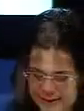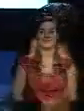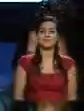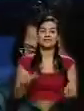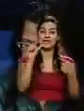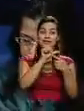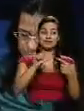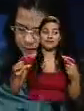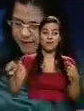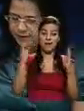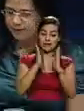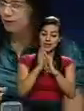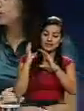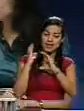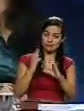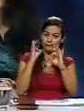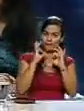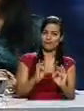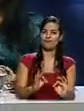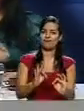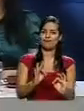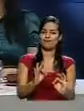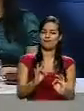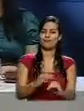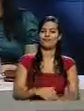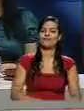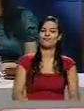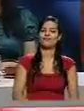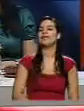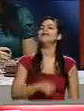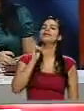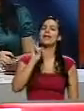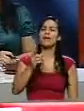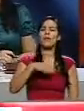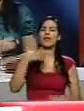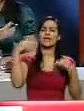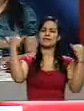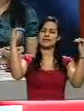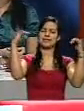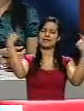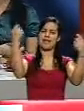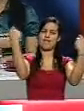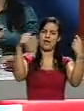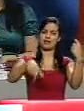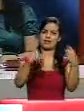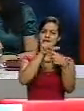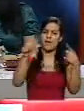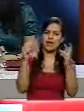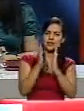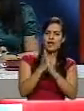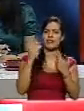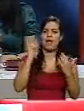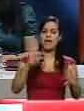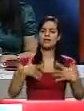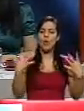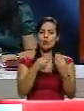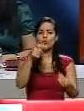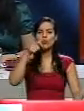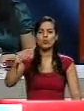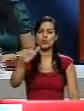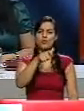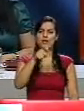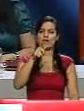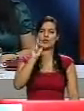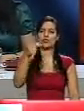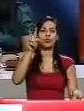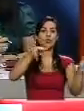Semana Santa segura. Nosotros tenemos que poder celebrar y esta Semana Santa con la alegría de nuestro pueblo, con